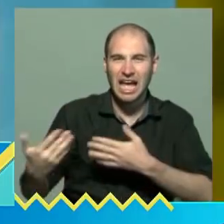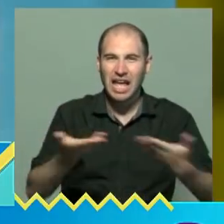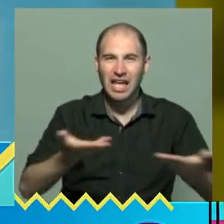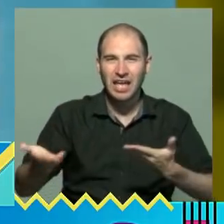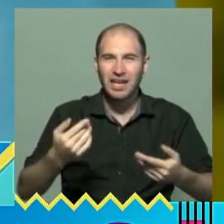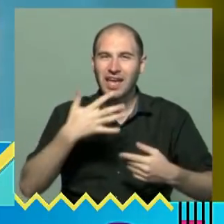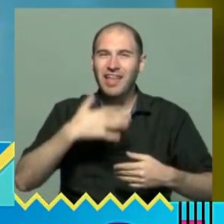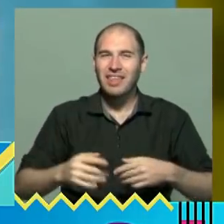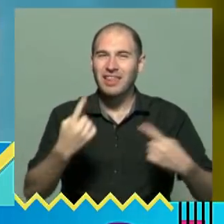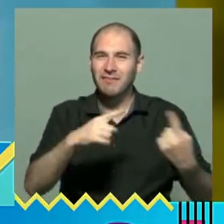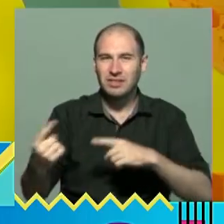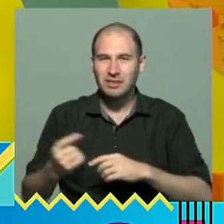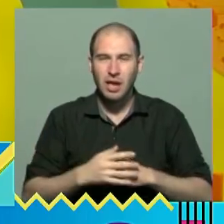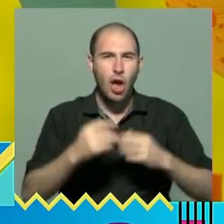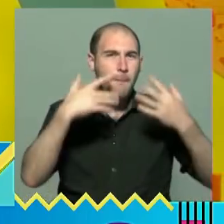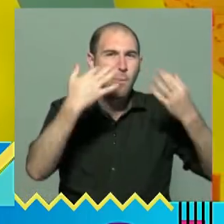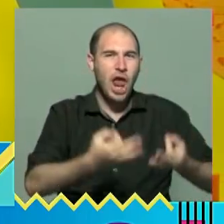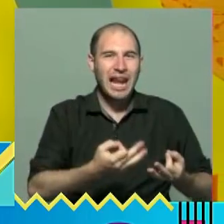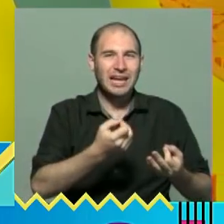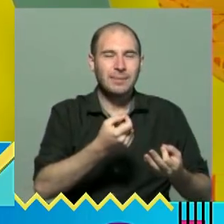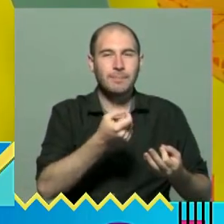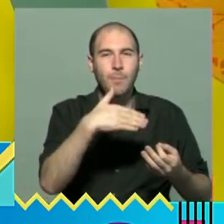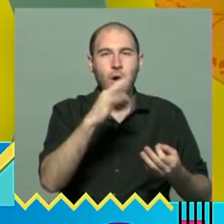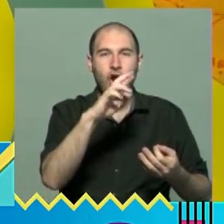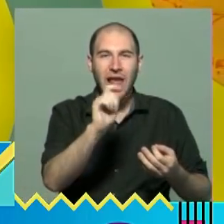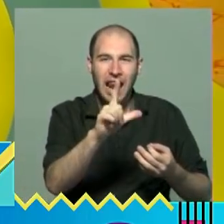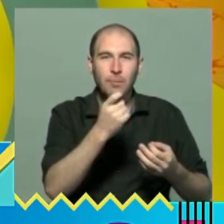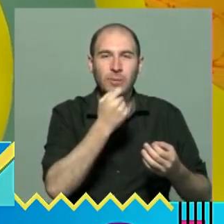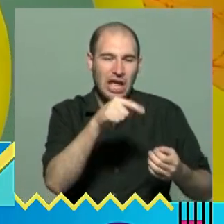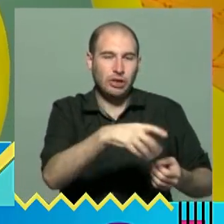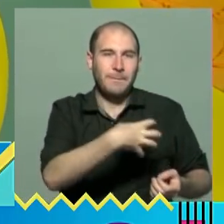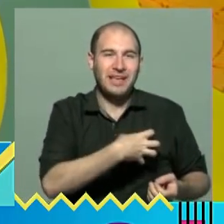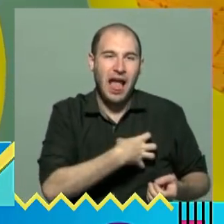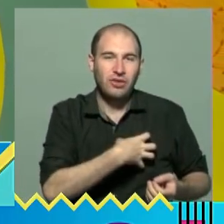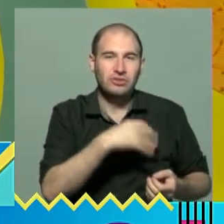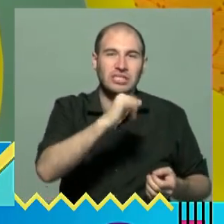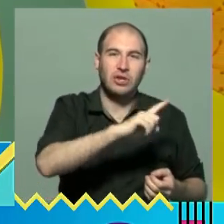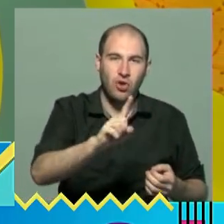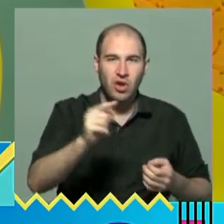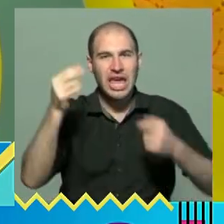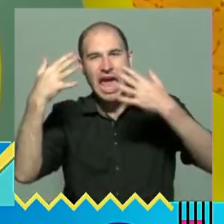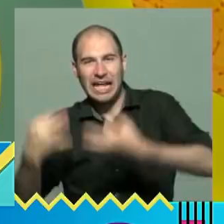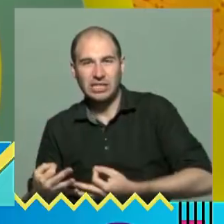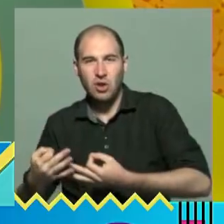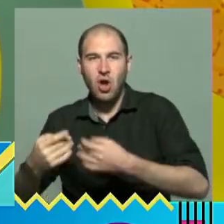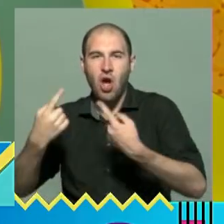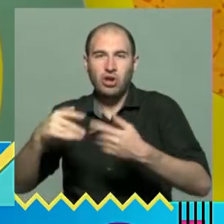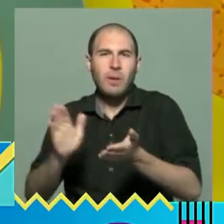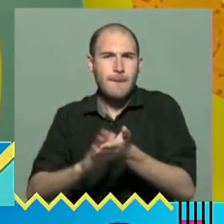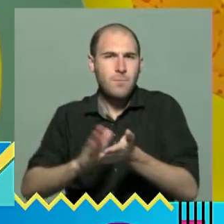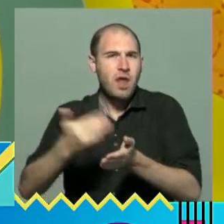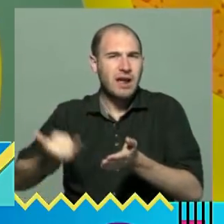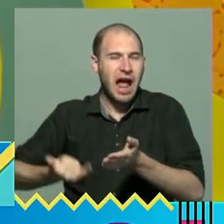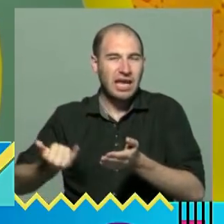poder entender el concepto? Algo moral es, por ejemplo, esto es pecado o no es pecado. Bien. Y algo ético es algo que está